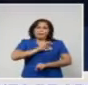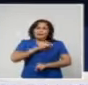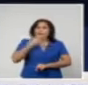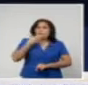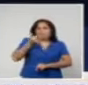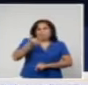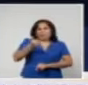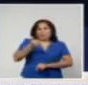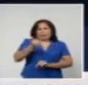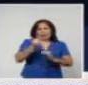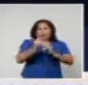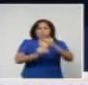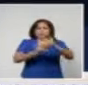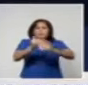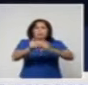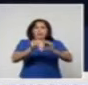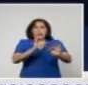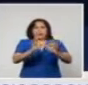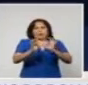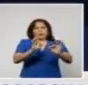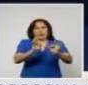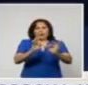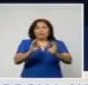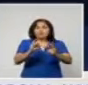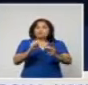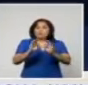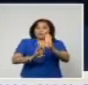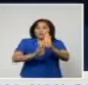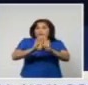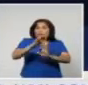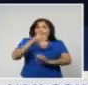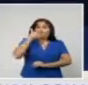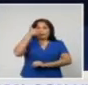estado de cuidado. Se ha tenido una evolución